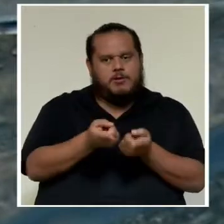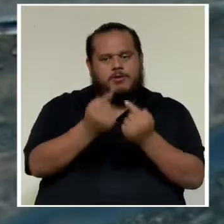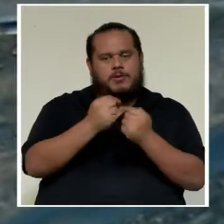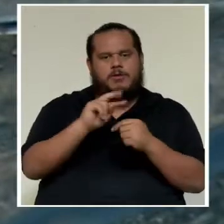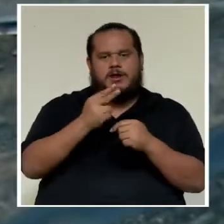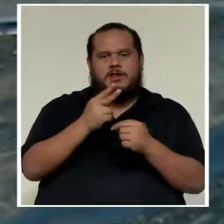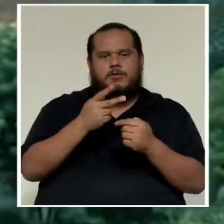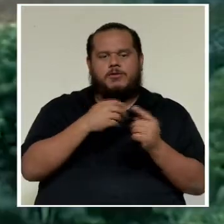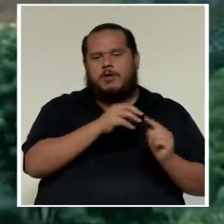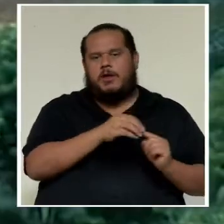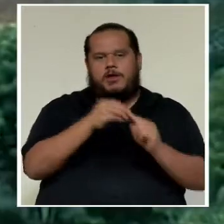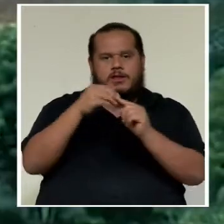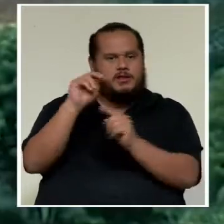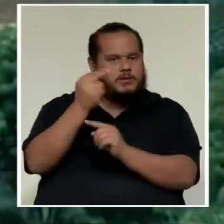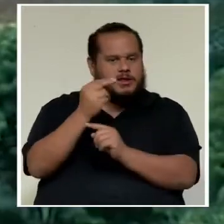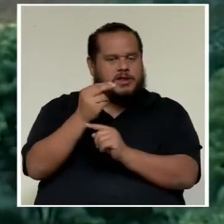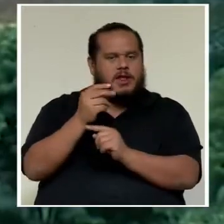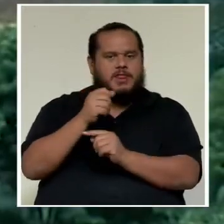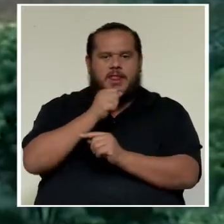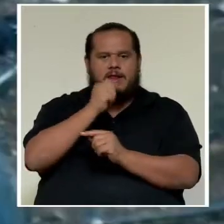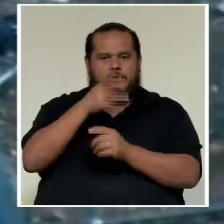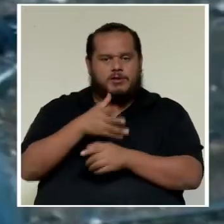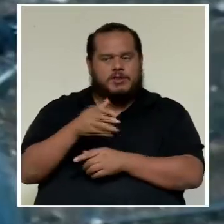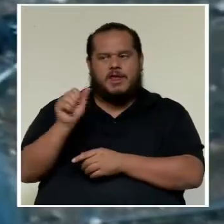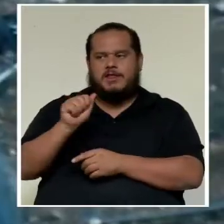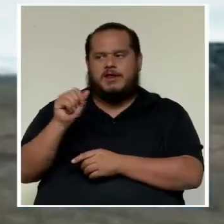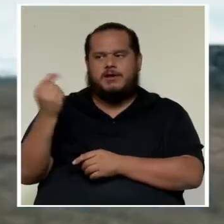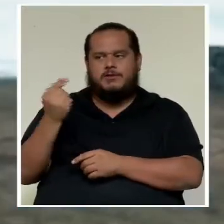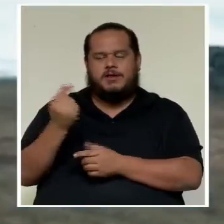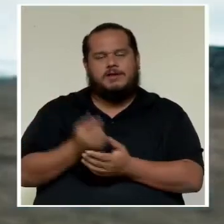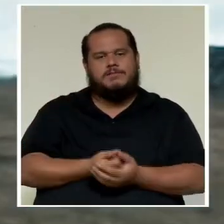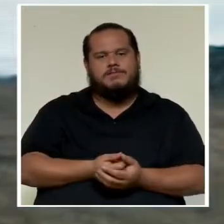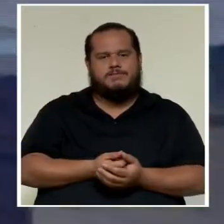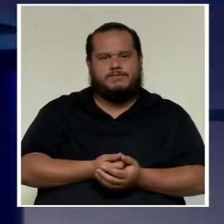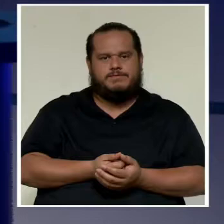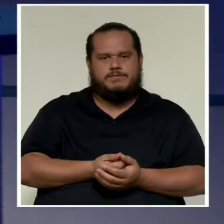segunda entrega del reportaje de la periodista Andrea González.